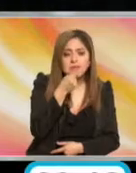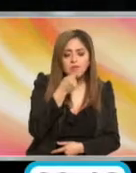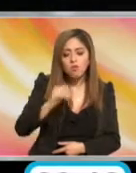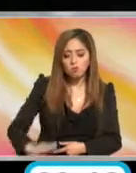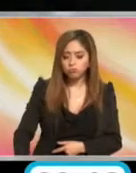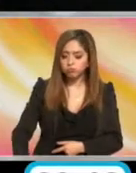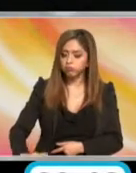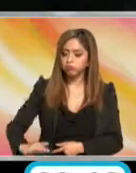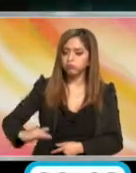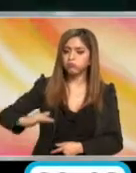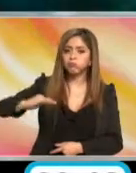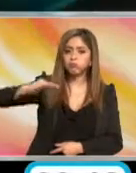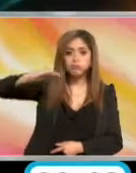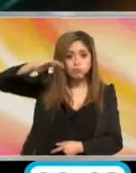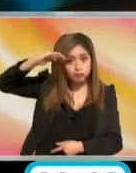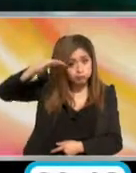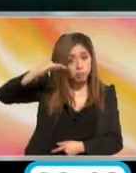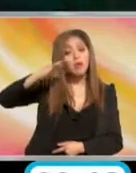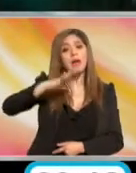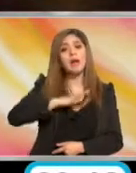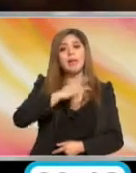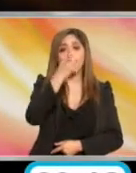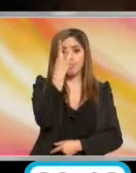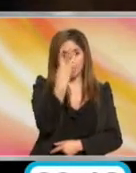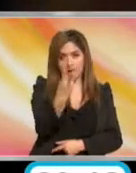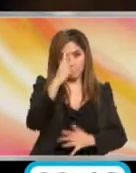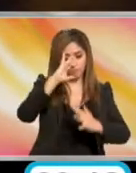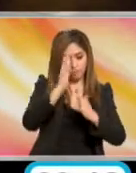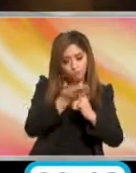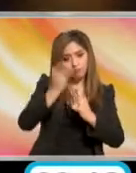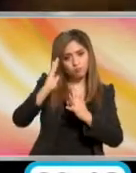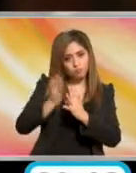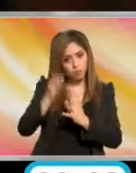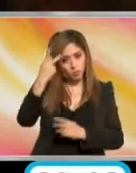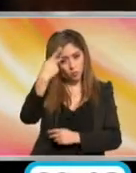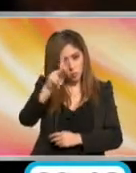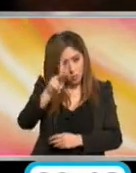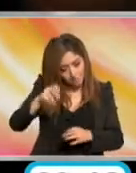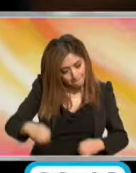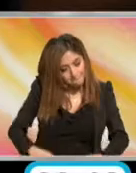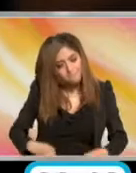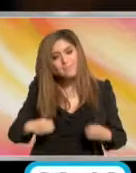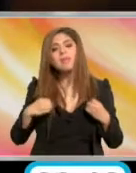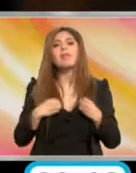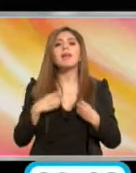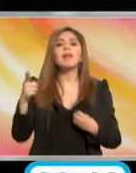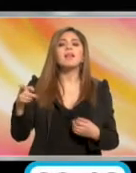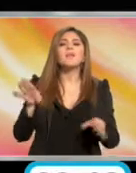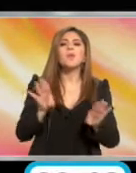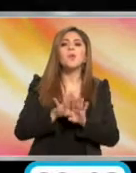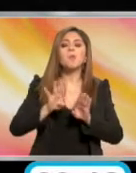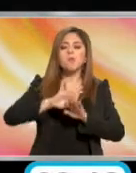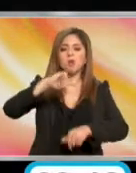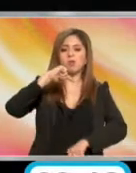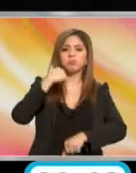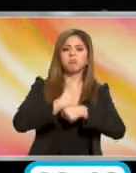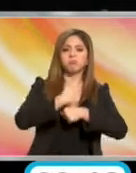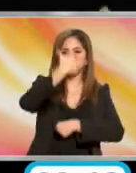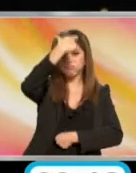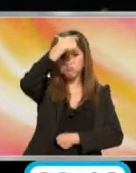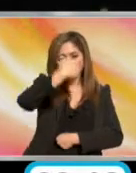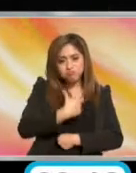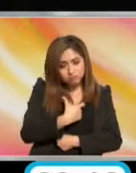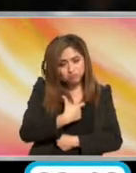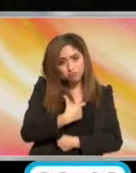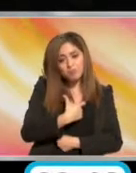vida, lo vemos, lo encontramos en 3 etapas de su vida, que simplemente se va buscando, ¿no? El hecho, yo lo platicaba el otro día con alguien, el